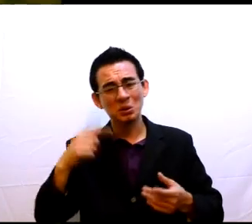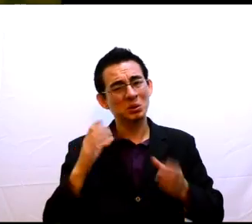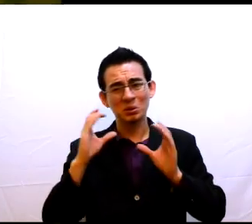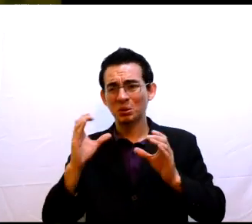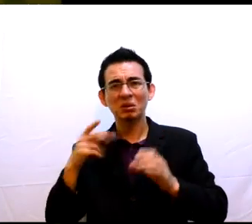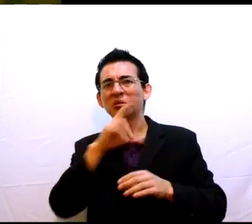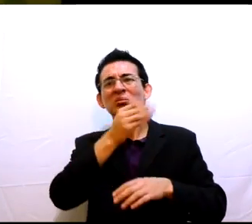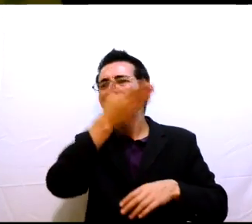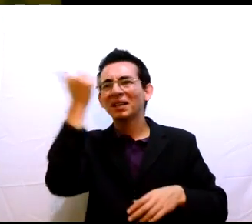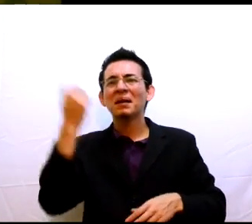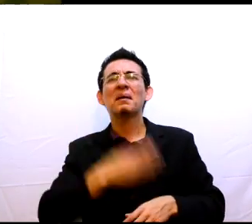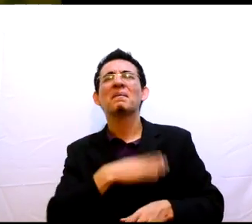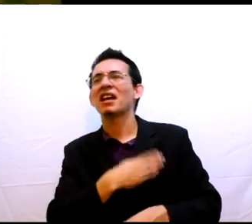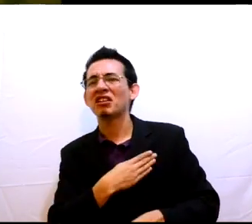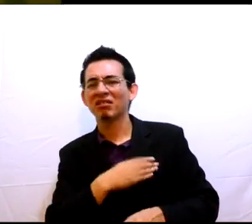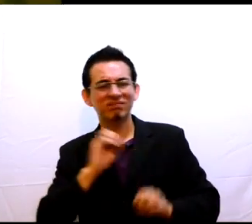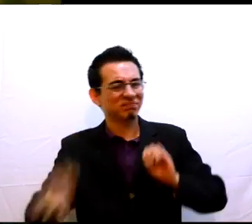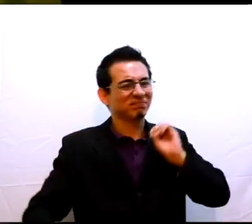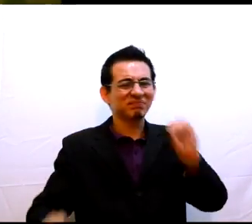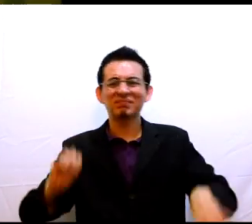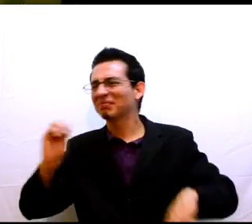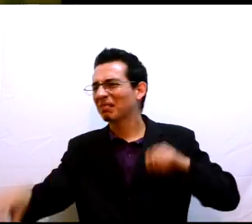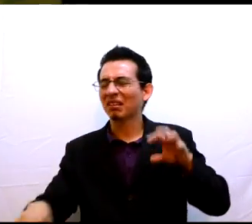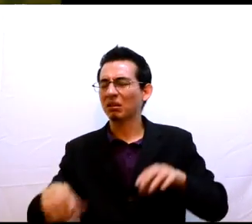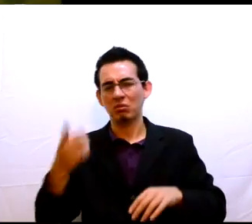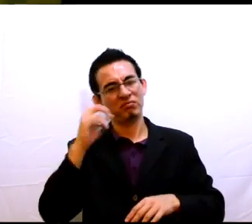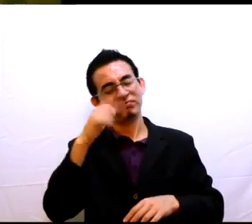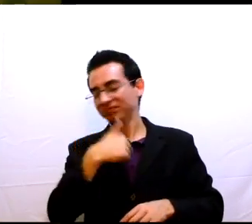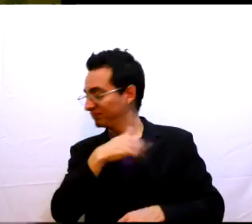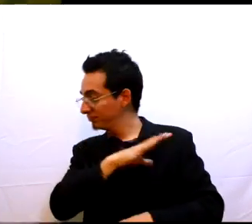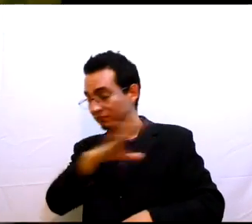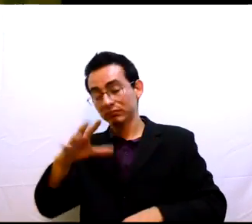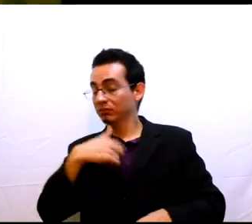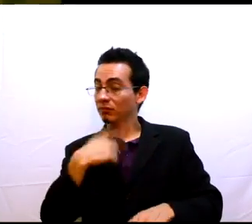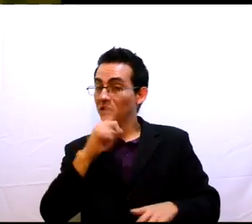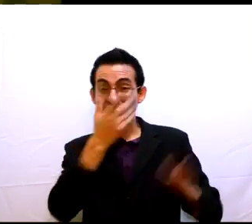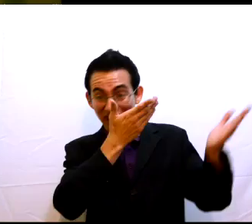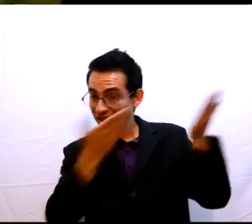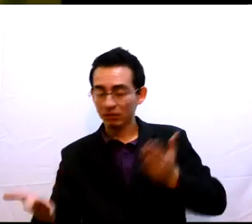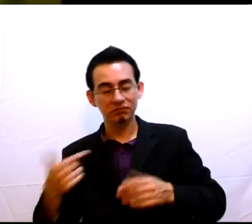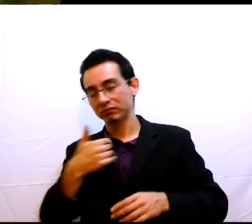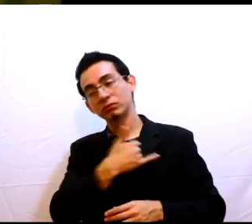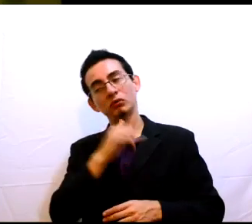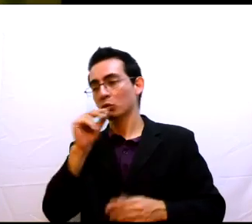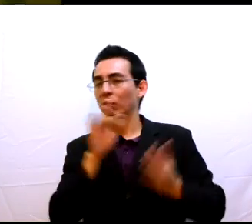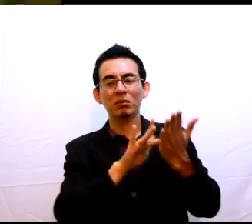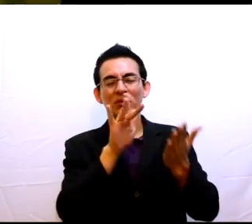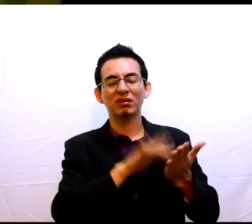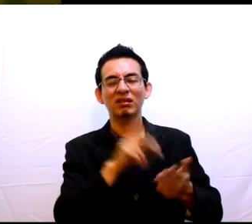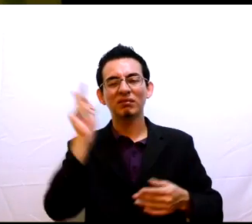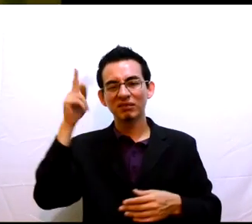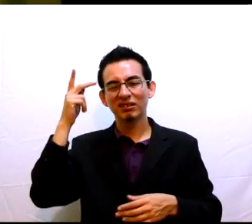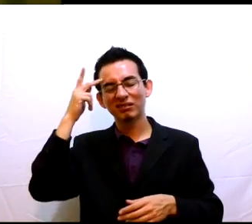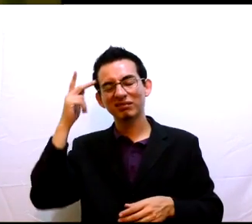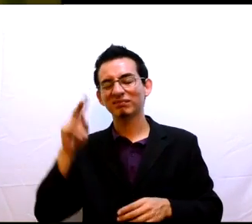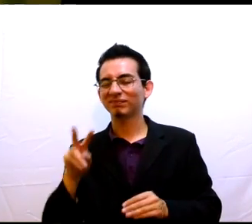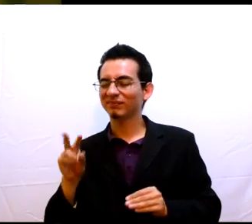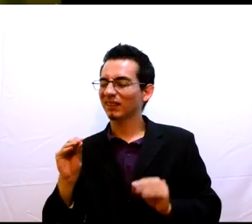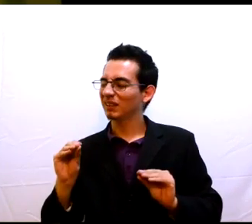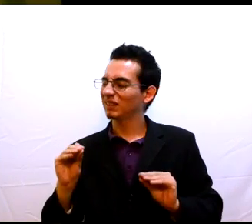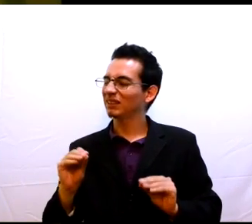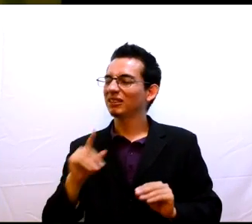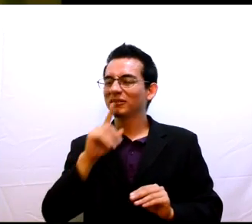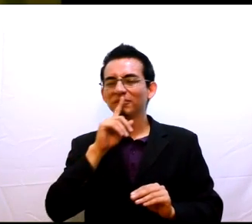no saben ni usar el baño y dejando tirado y dejar no yo normand yo no operó con eso miren por